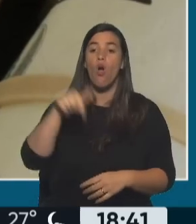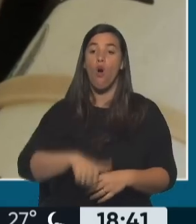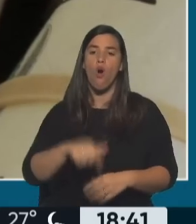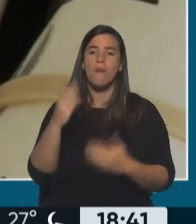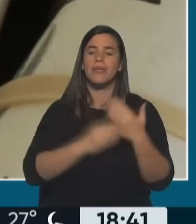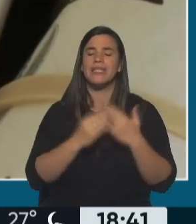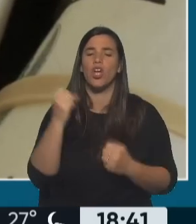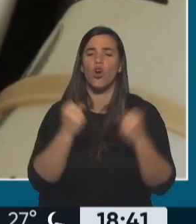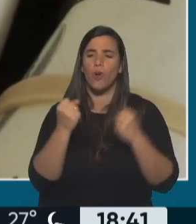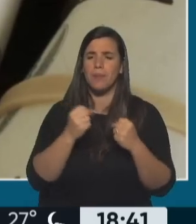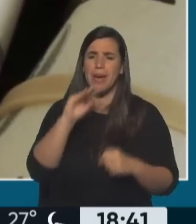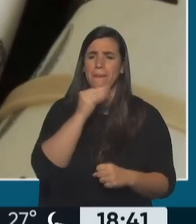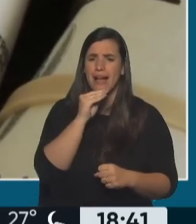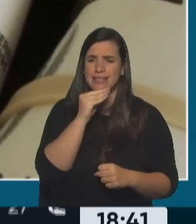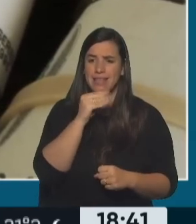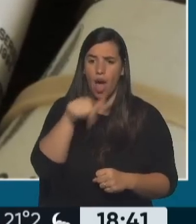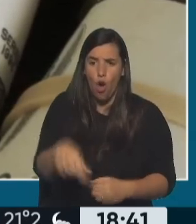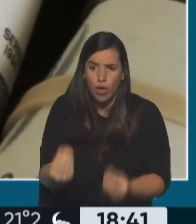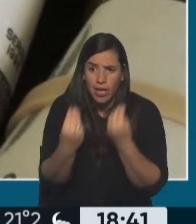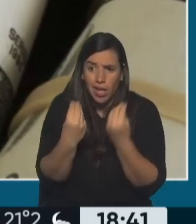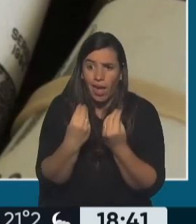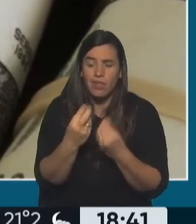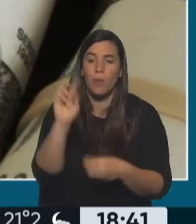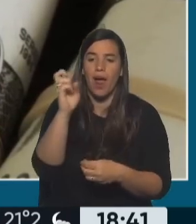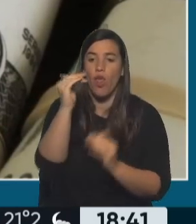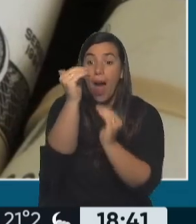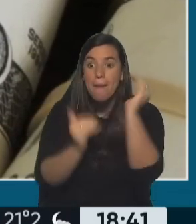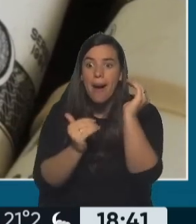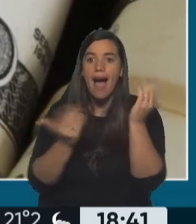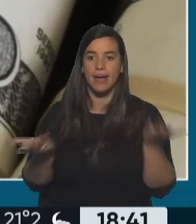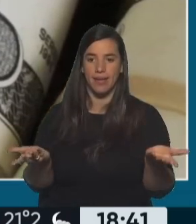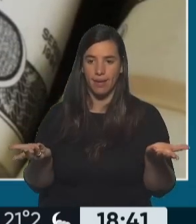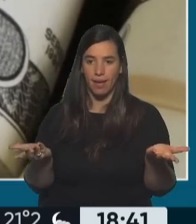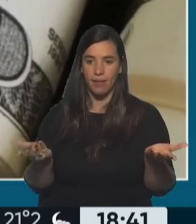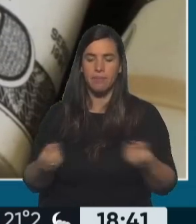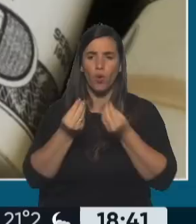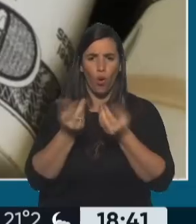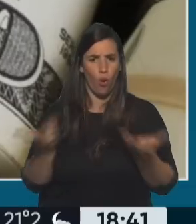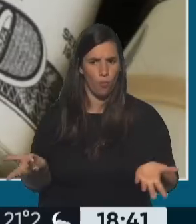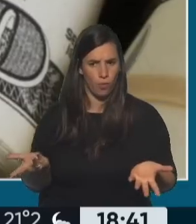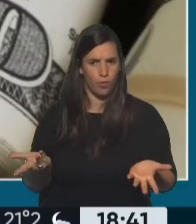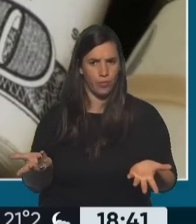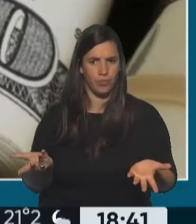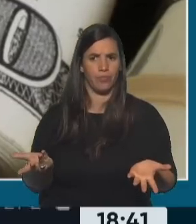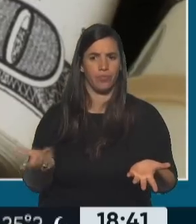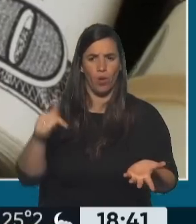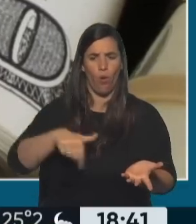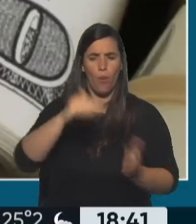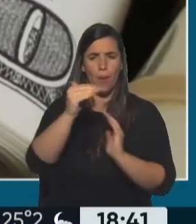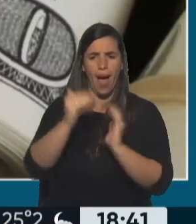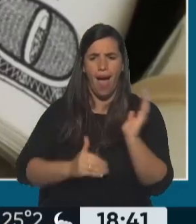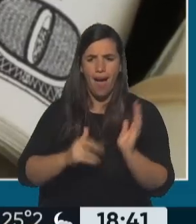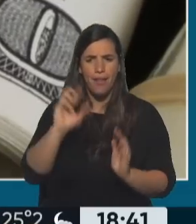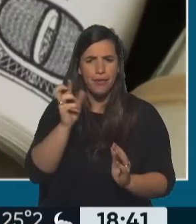que baje? ¿No? Esa es una pregunta. Y la segunda es qué pasa con China, ¿no? Este anuncio que se hizo. Yo lo escuché a Horacio Robelli hoy, que